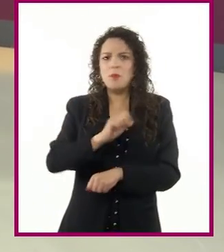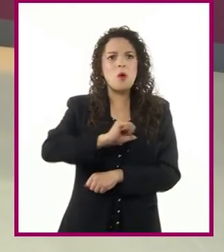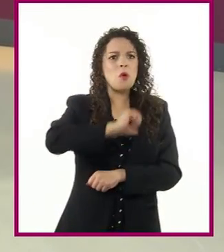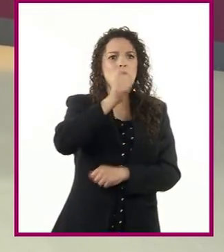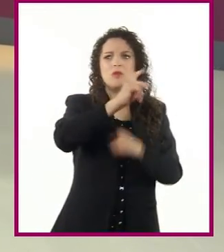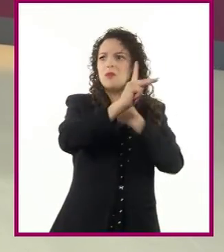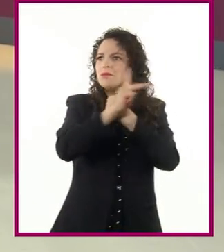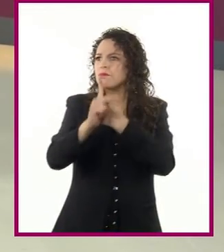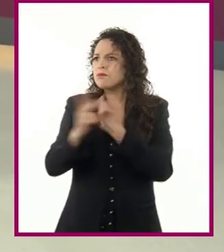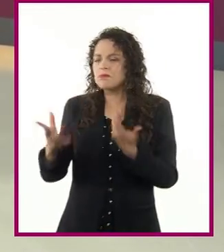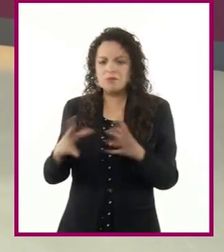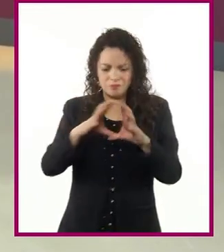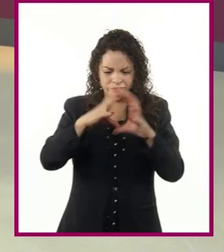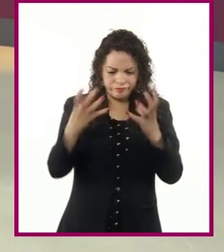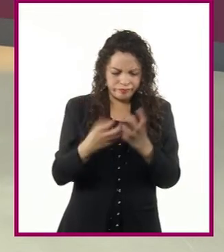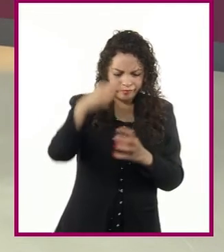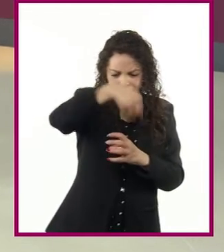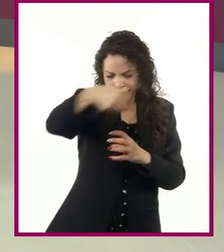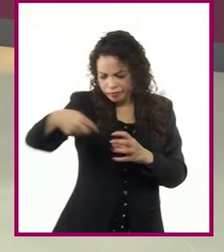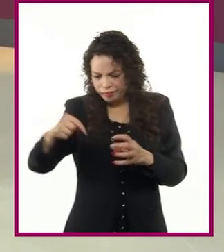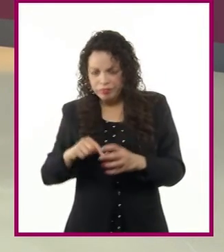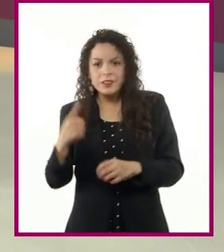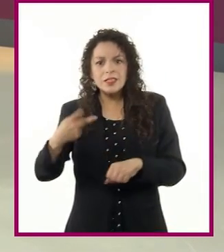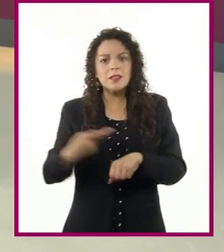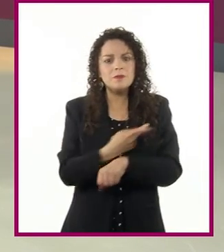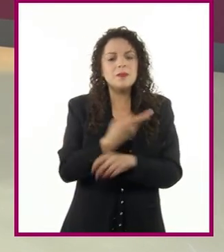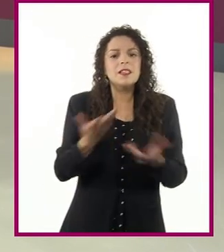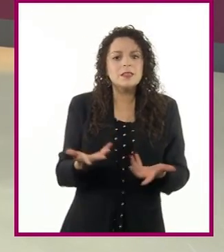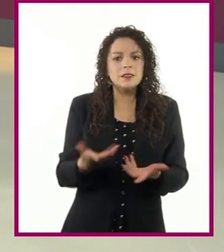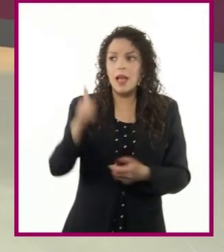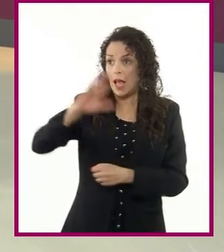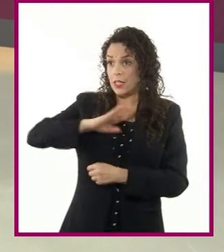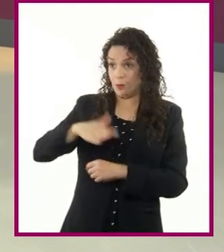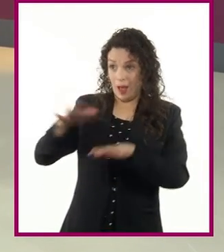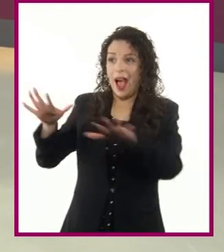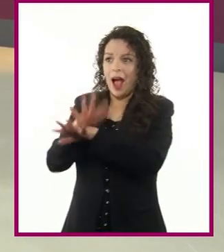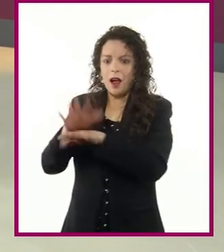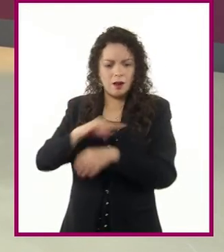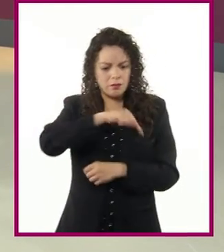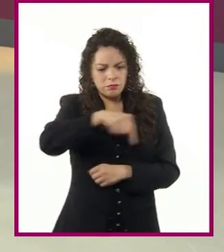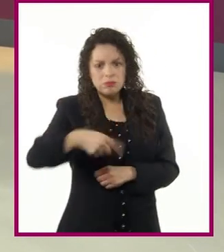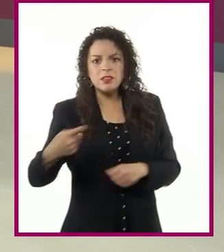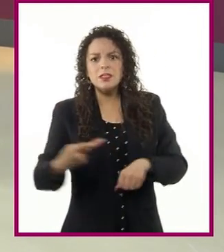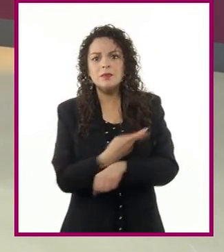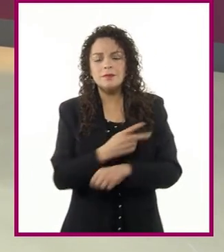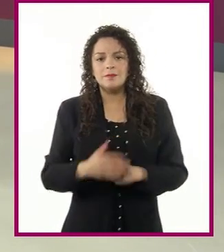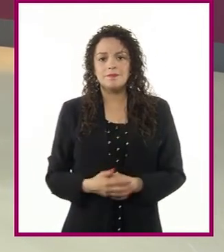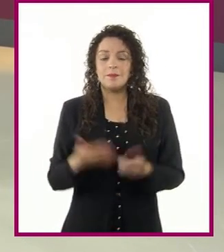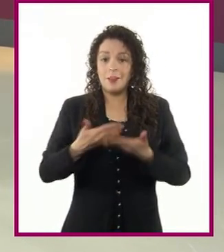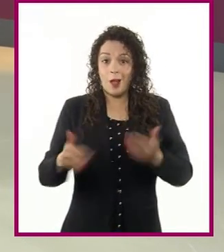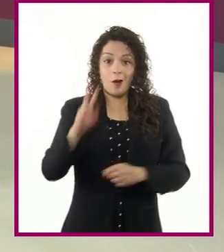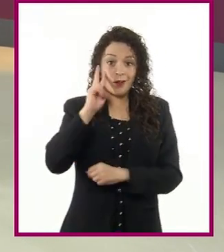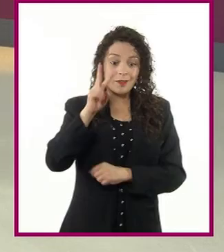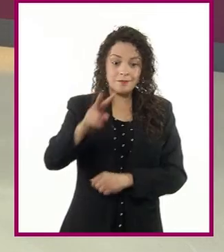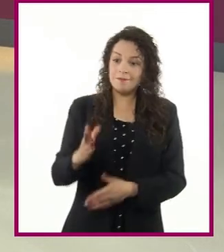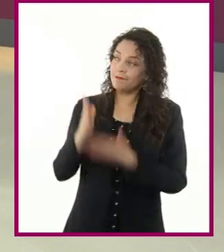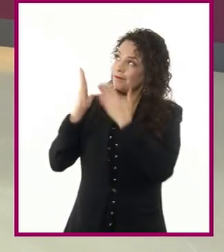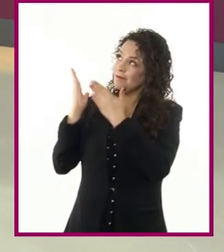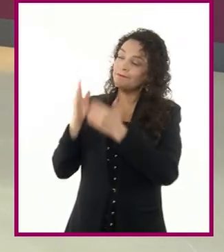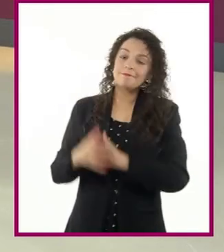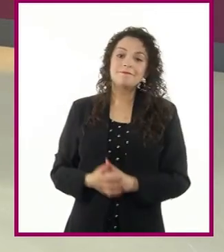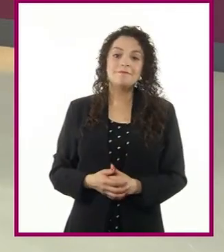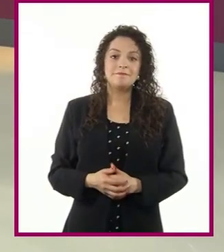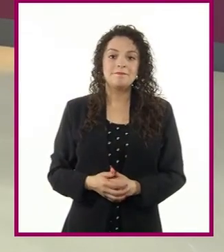del mundo mientras esto sucedía en España? Vamos a nuestra sección de Mientras tanto en el mundo.